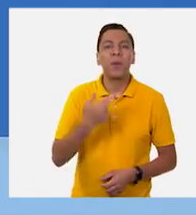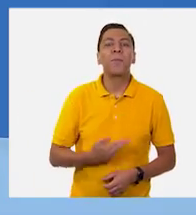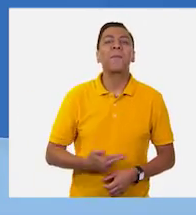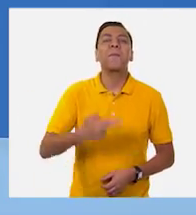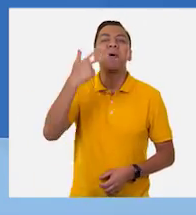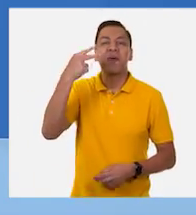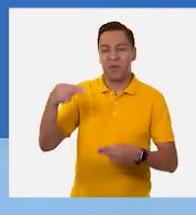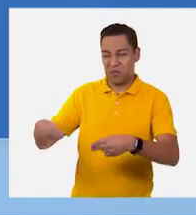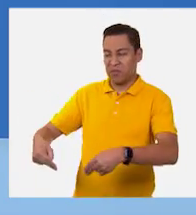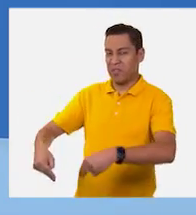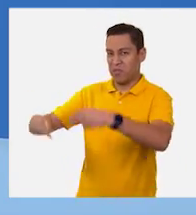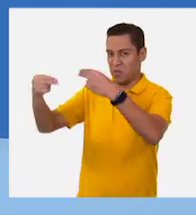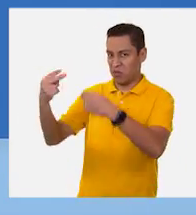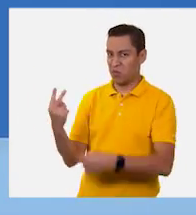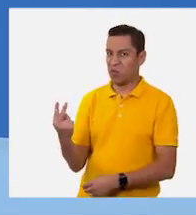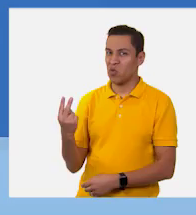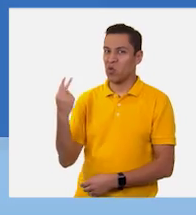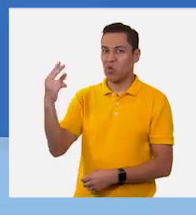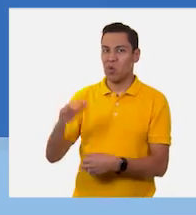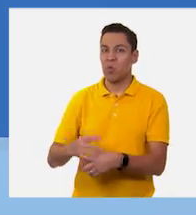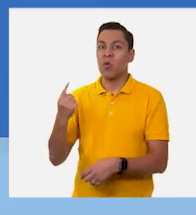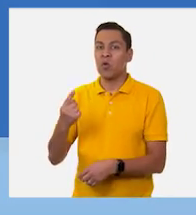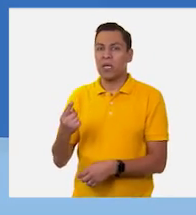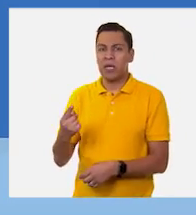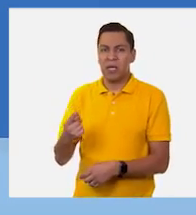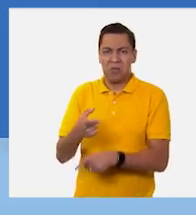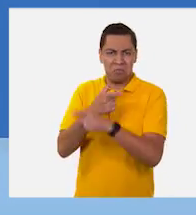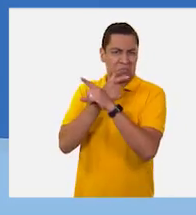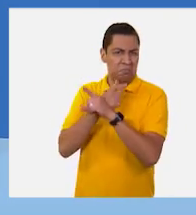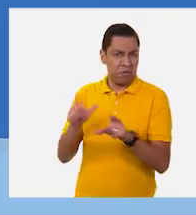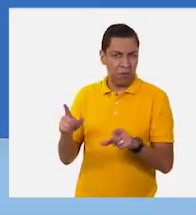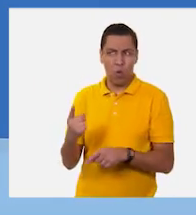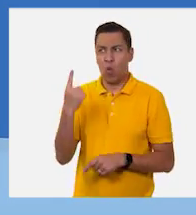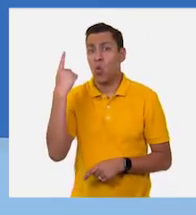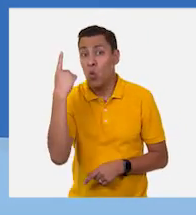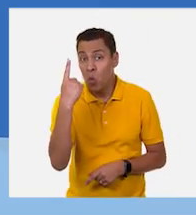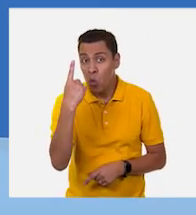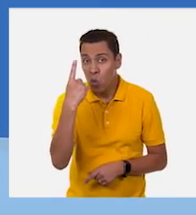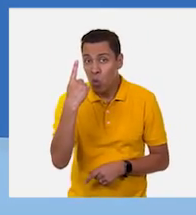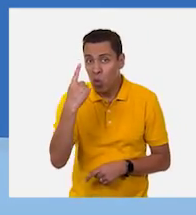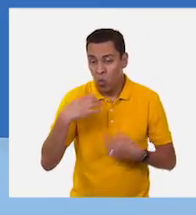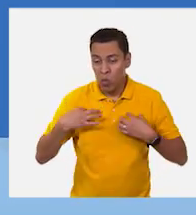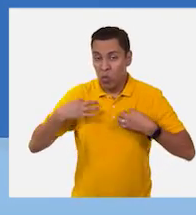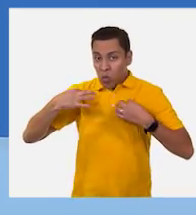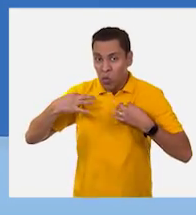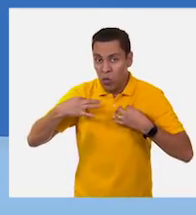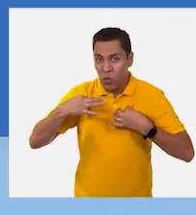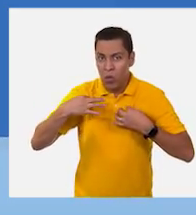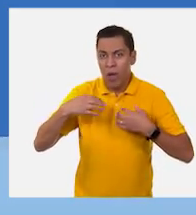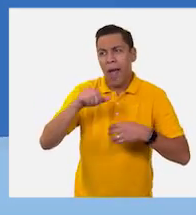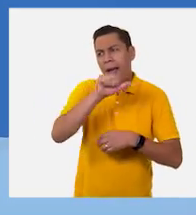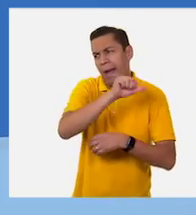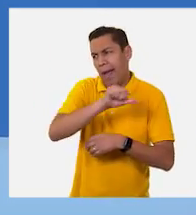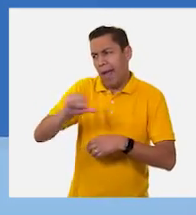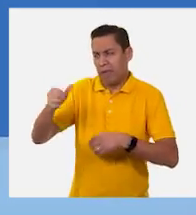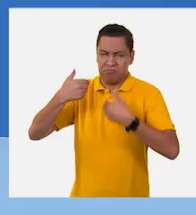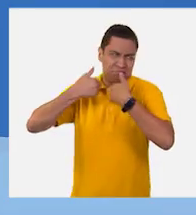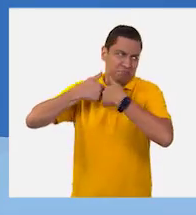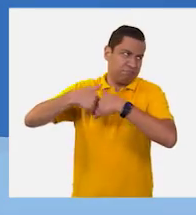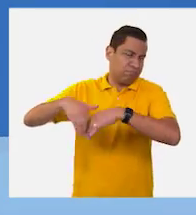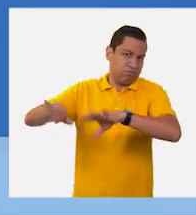adquirirlo en la tienda 2, porque podemos comprar desde una pieza y más